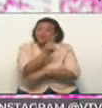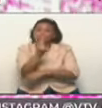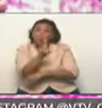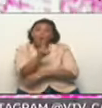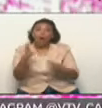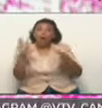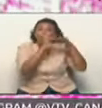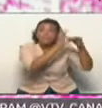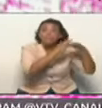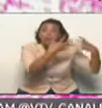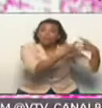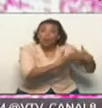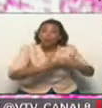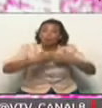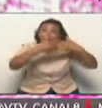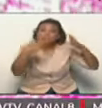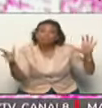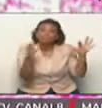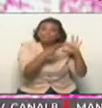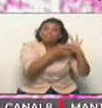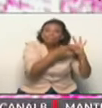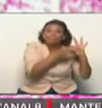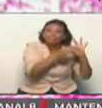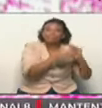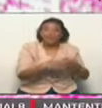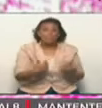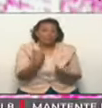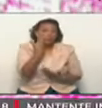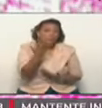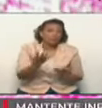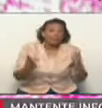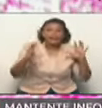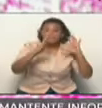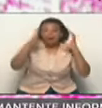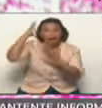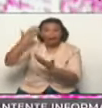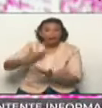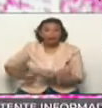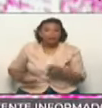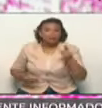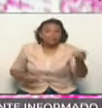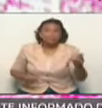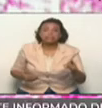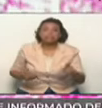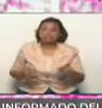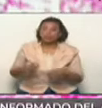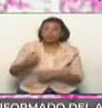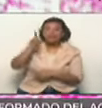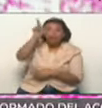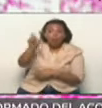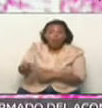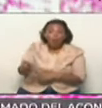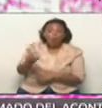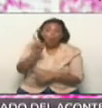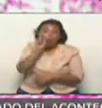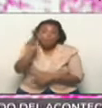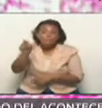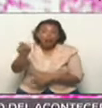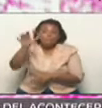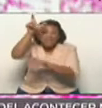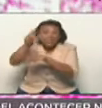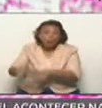derecha del gobierno de entonces de la basura de Mauricio Macri. Así que Itamaraty tiene un largo acervo